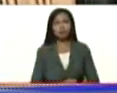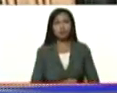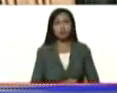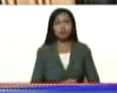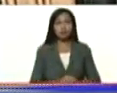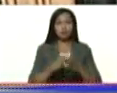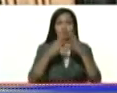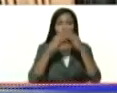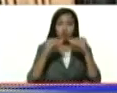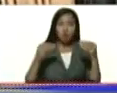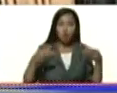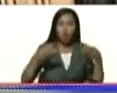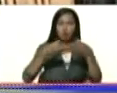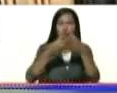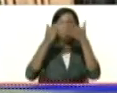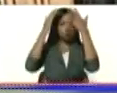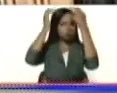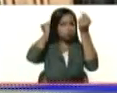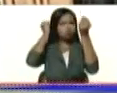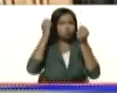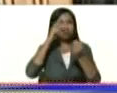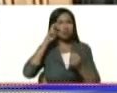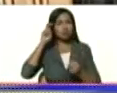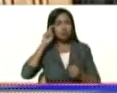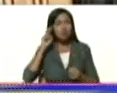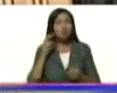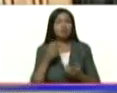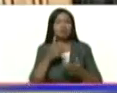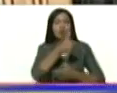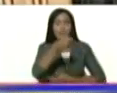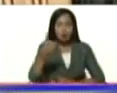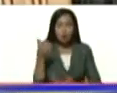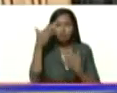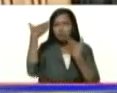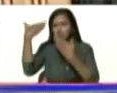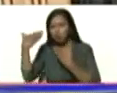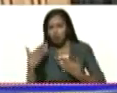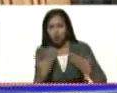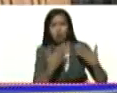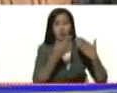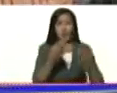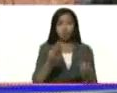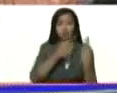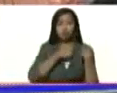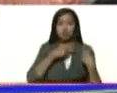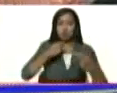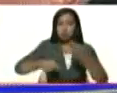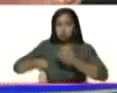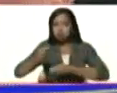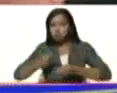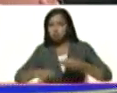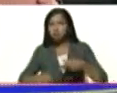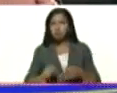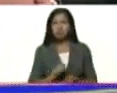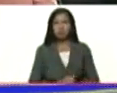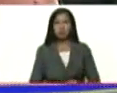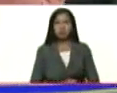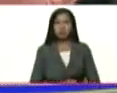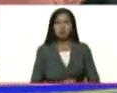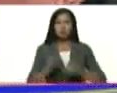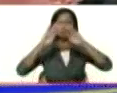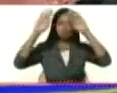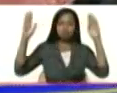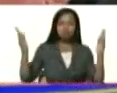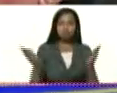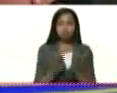a todo el cuerpo diplomático, embajadores, embajadoras, cargados de negocios, del mundo,